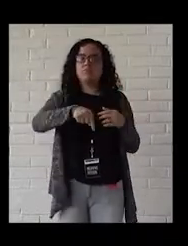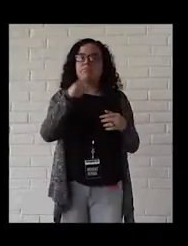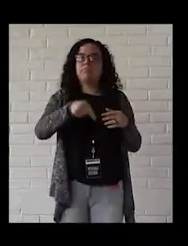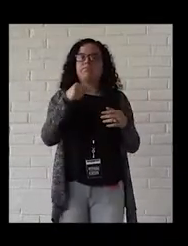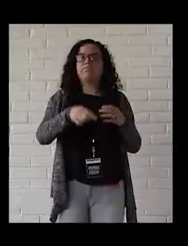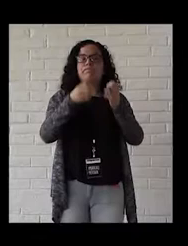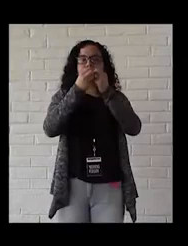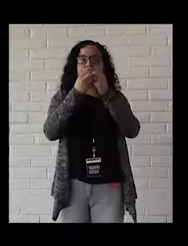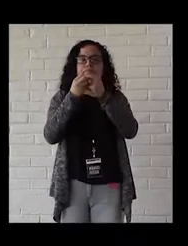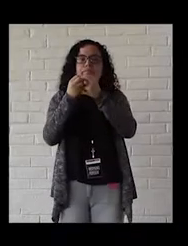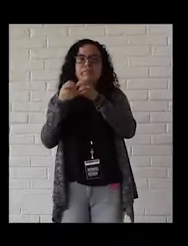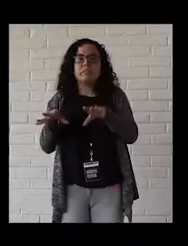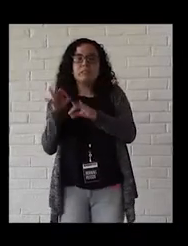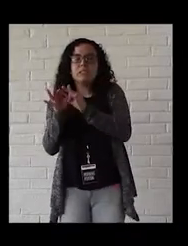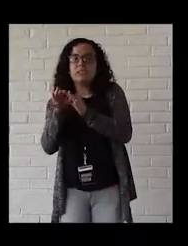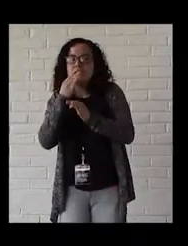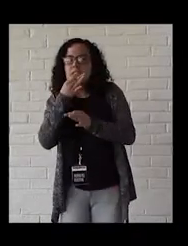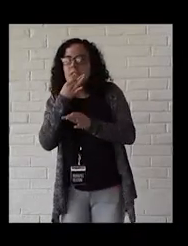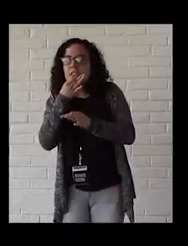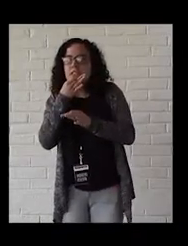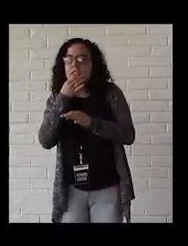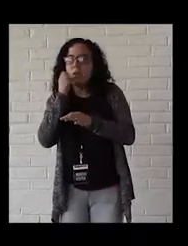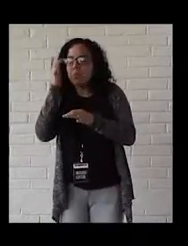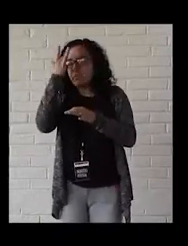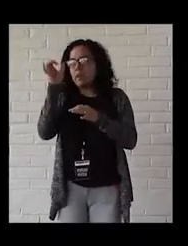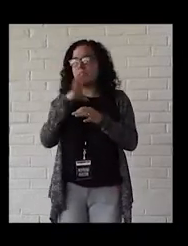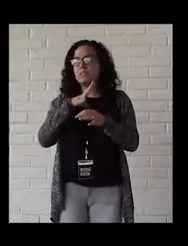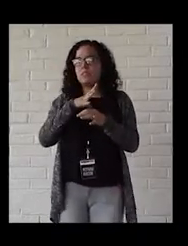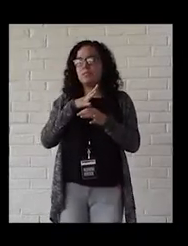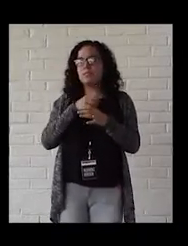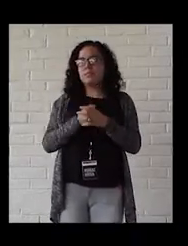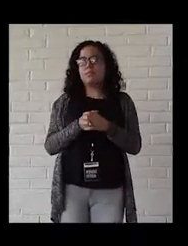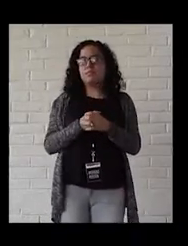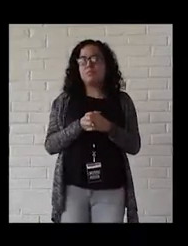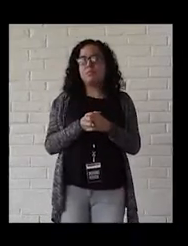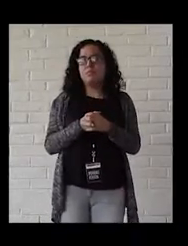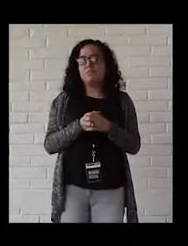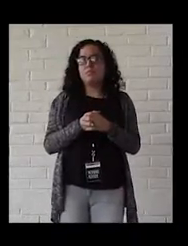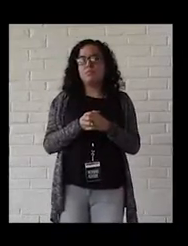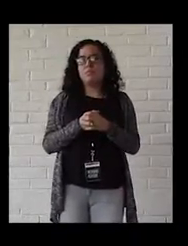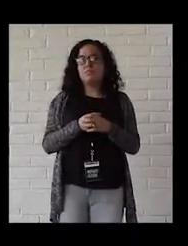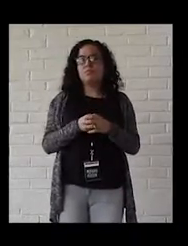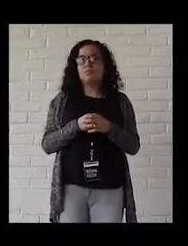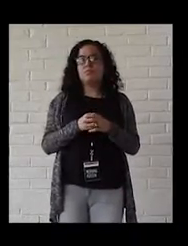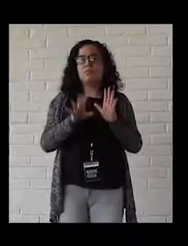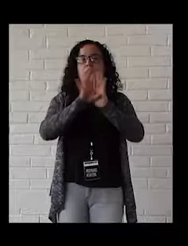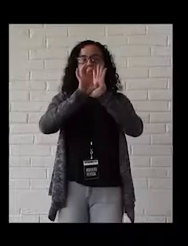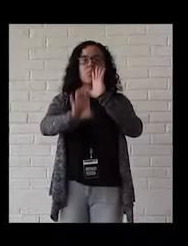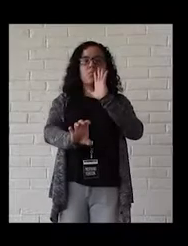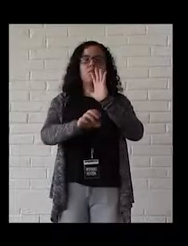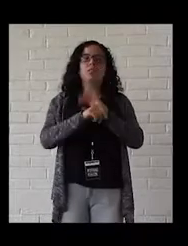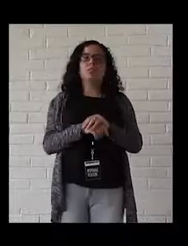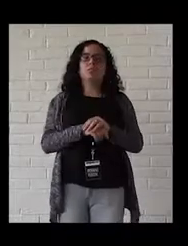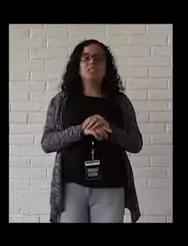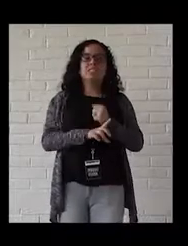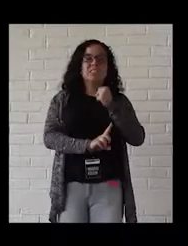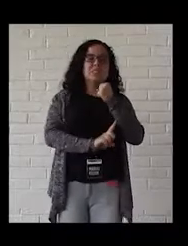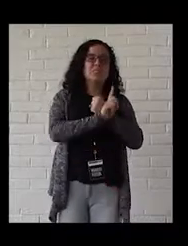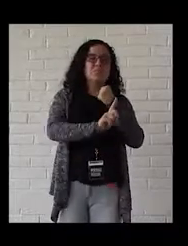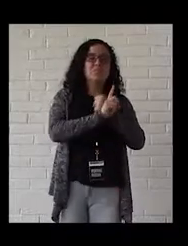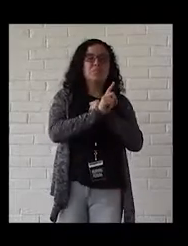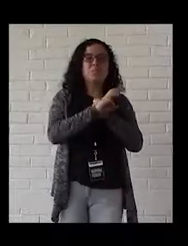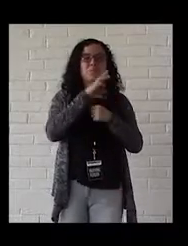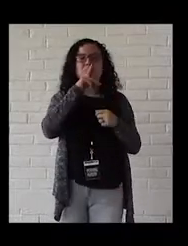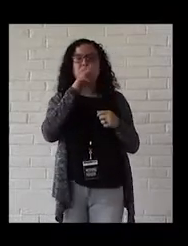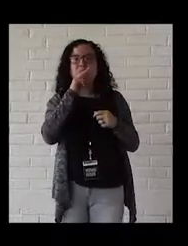estos instantes. Por ejemplo, igual ya hay algún problema que estaba ya atorado y no sabía cómo